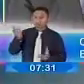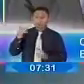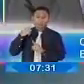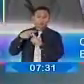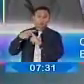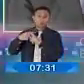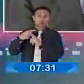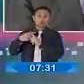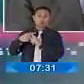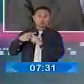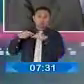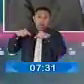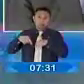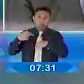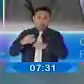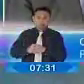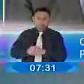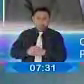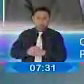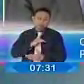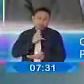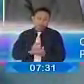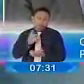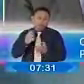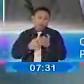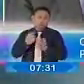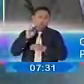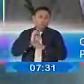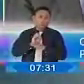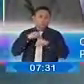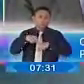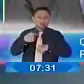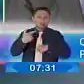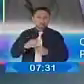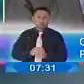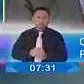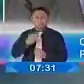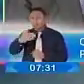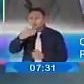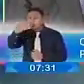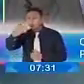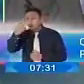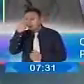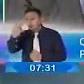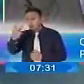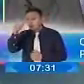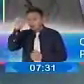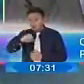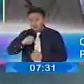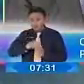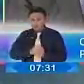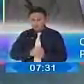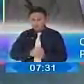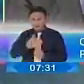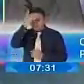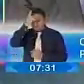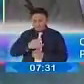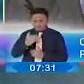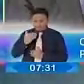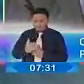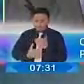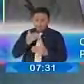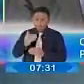balance positivo. A pesar de la compleja situación, no perdemos la fe, la luz al final del túnel está allá. Las decisiones que se vienen